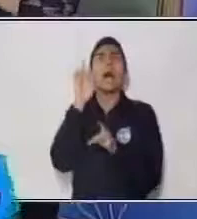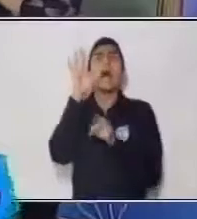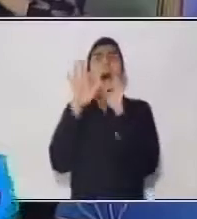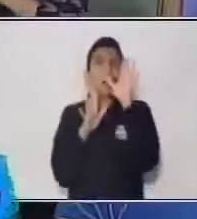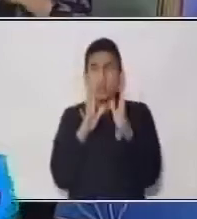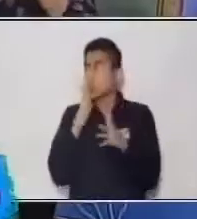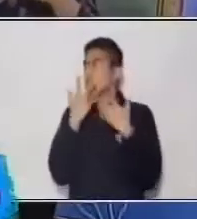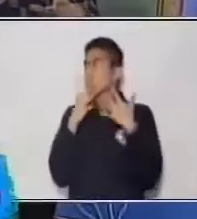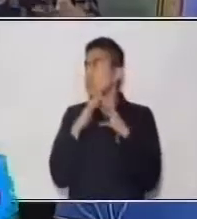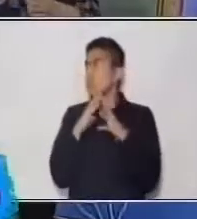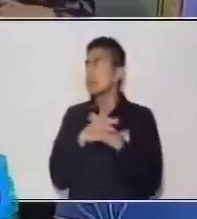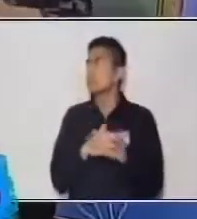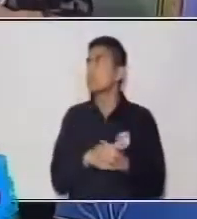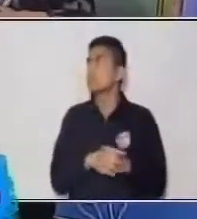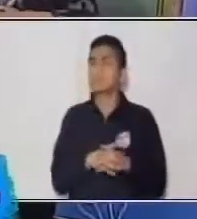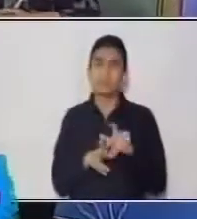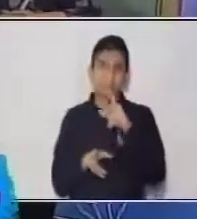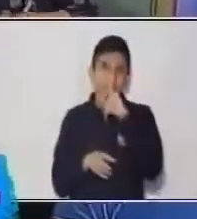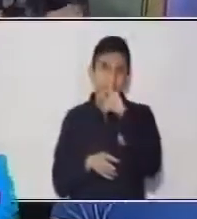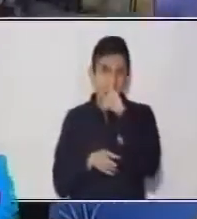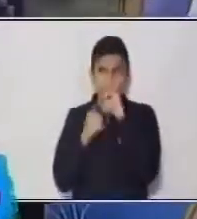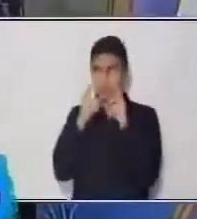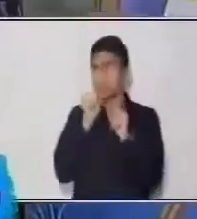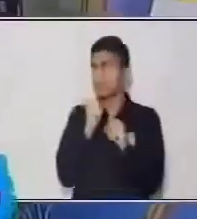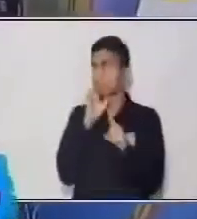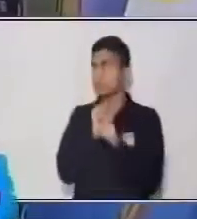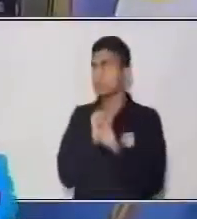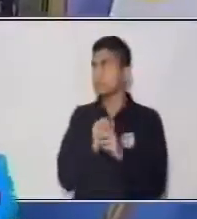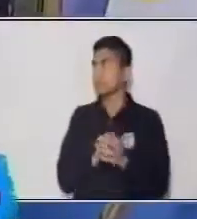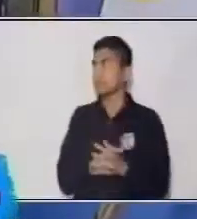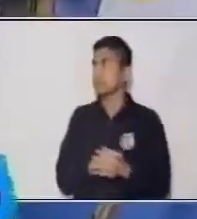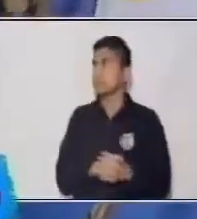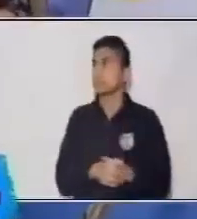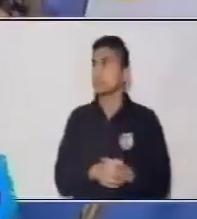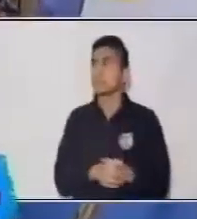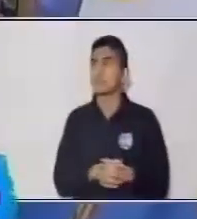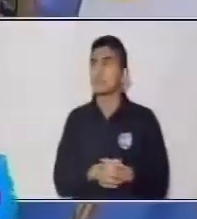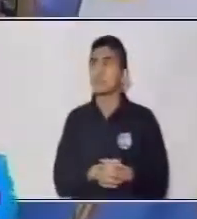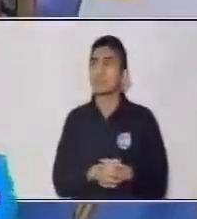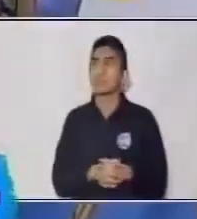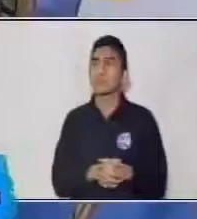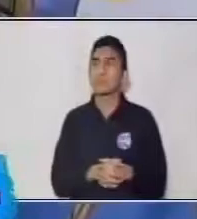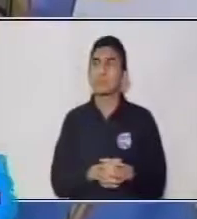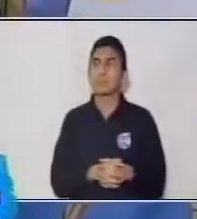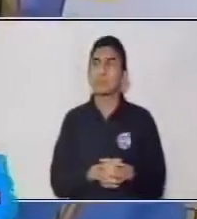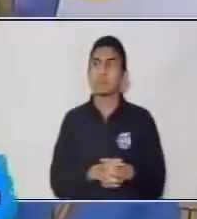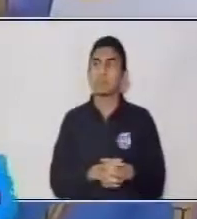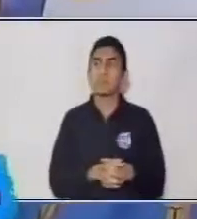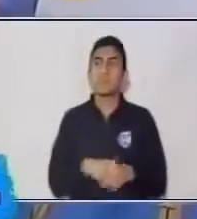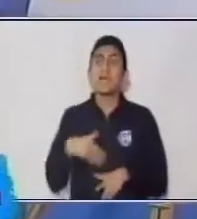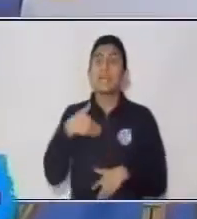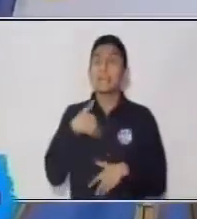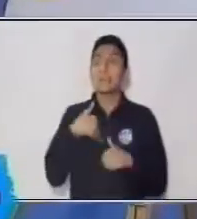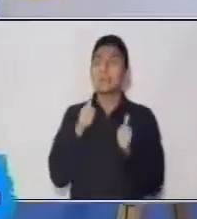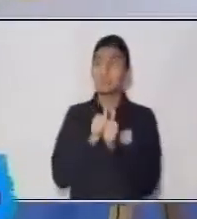las obras, y otras pues tú las puedes ver. El Popol Vuh, tenemos de este lado